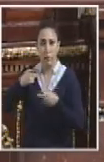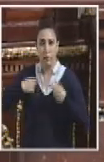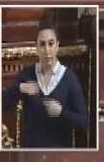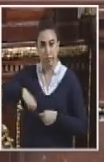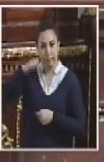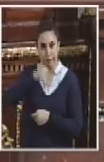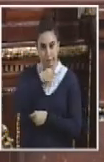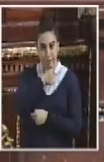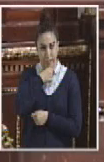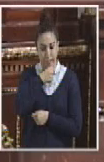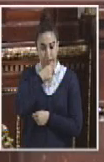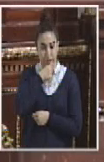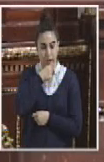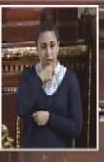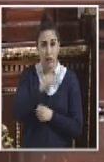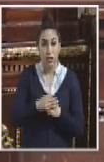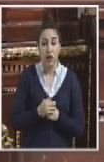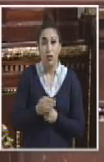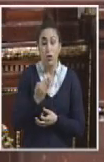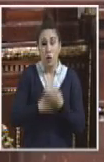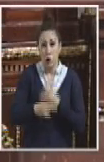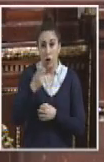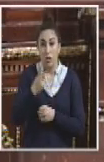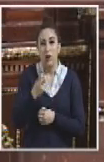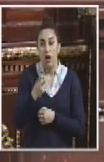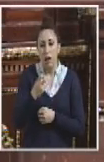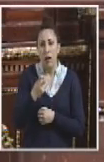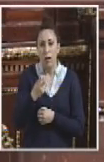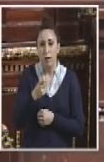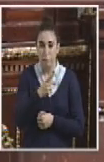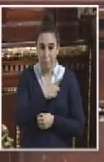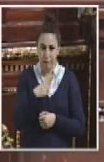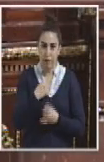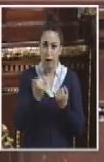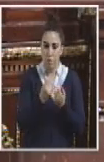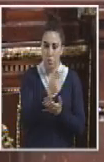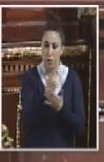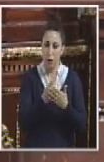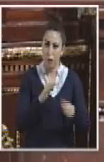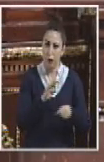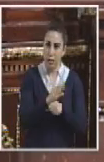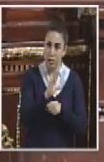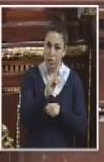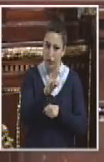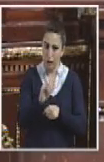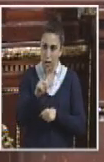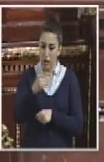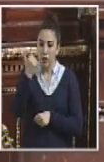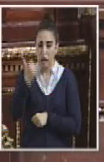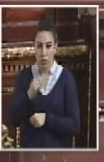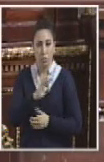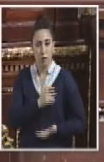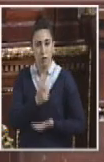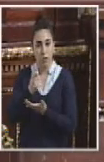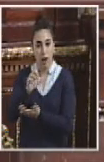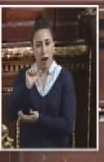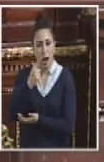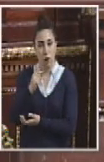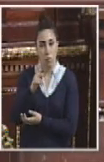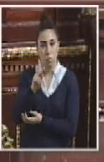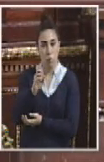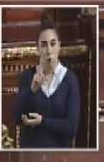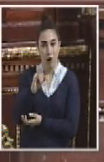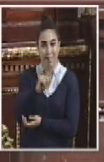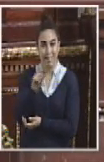la tercera edad. Deberán también contar con un programa interno de protección civil y una póliza de seguro, además de acreditar que el espacio